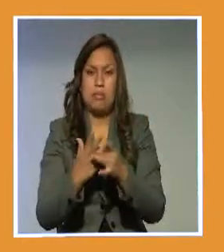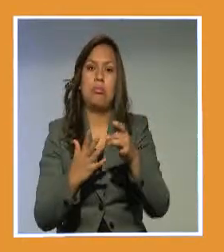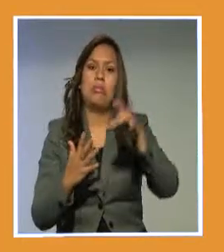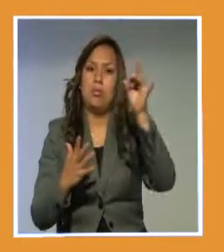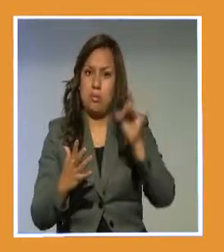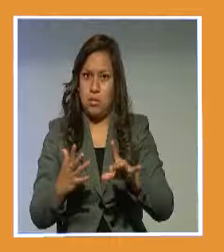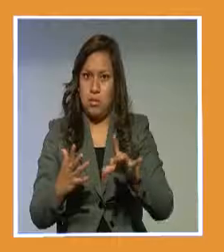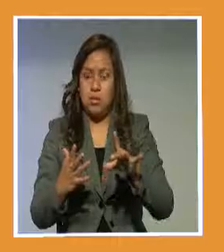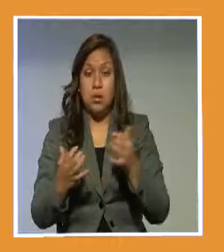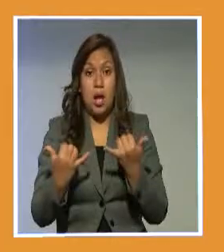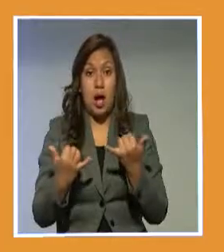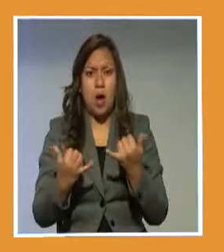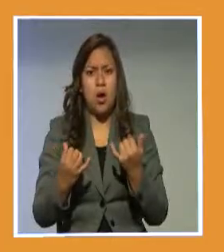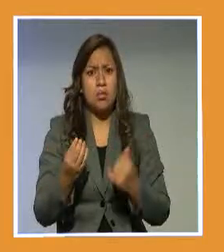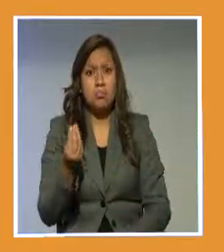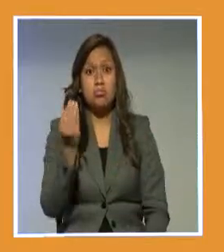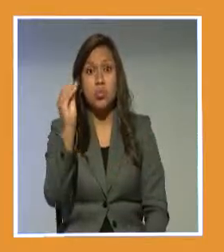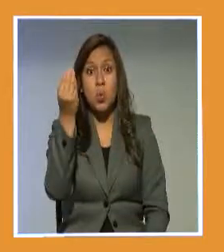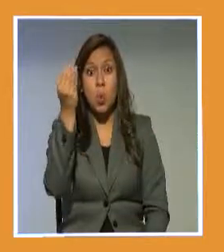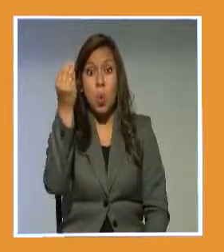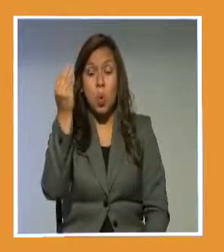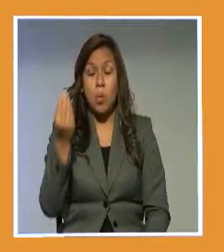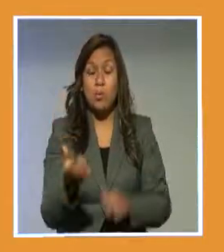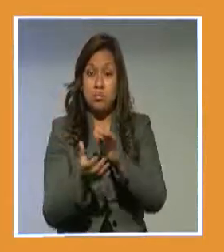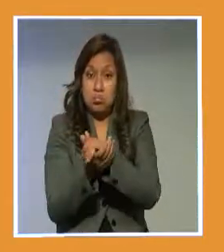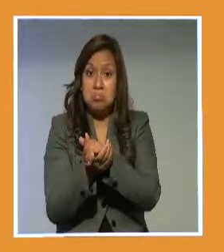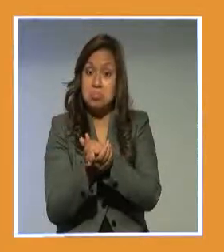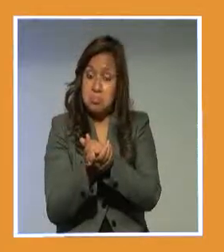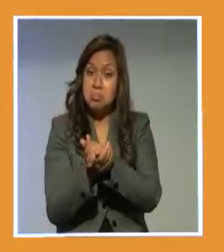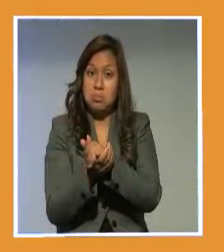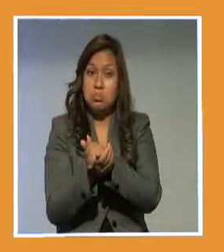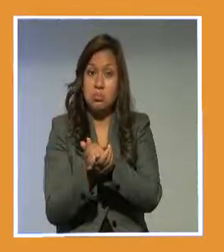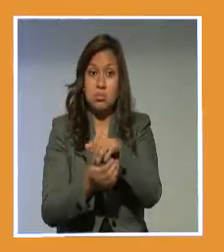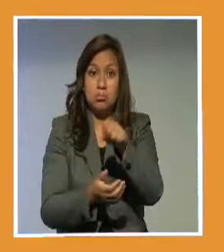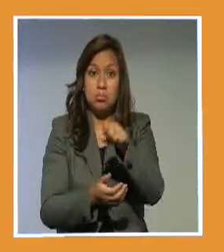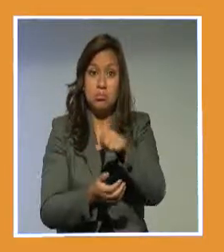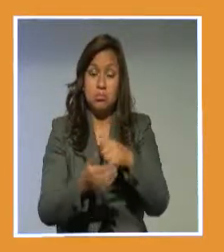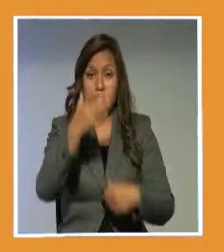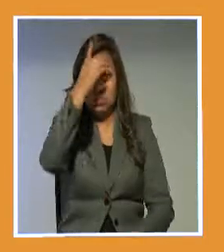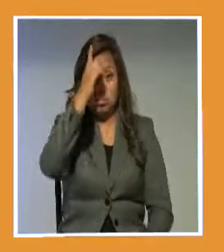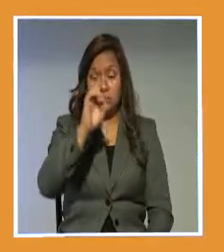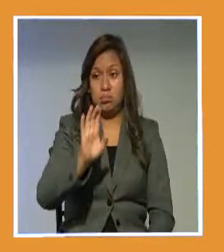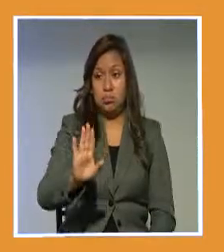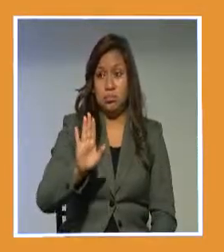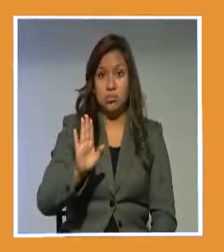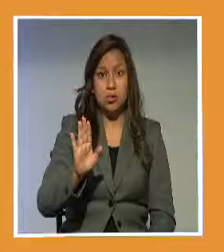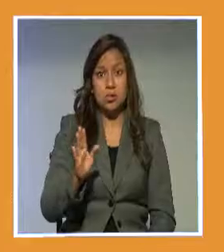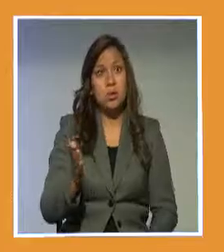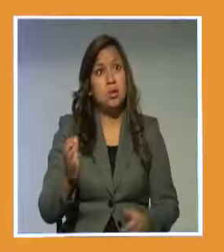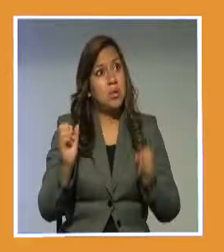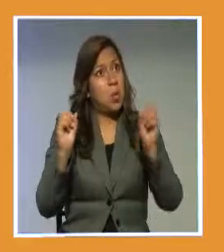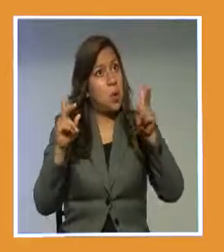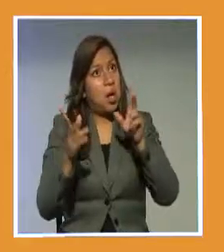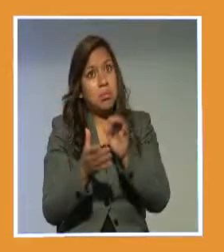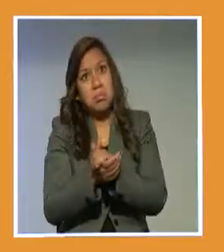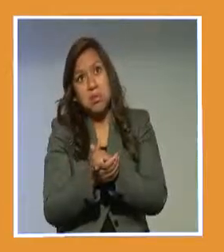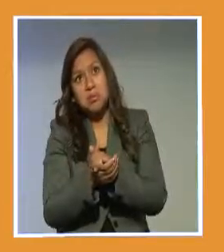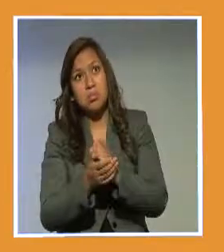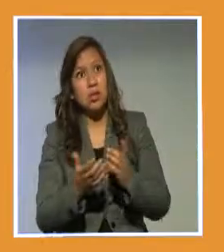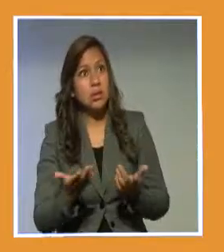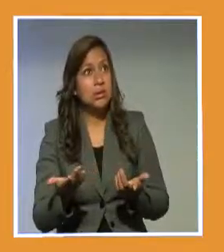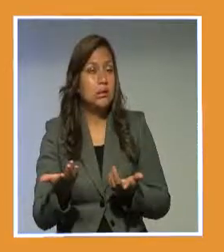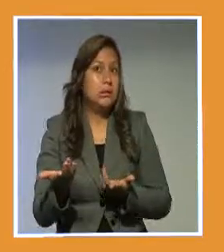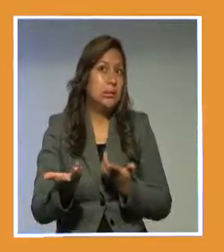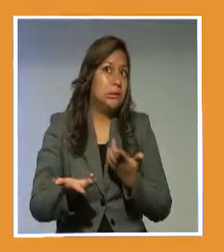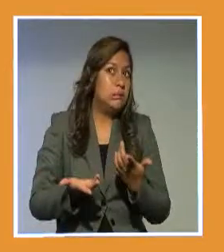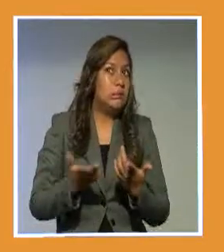ahora especialmente en parejas jóvenes, también es una opción que tienen cuando no ha resultado realmente la unión o la